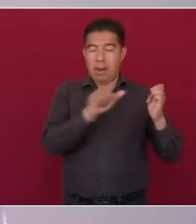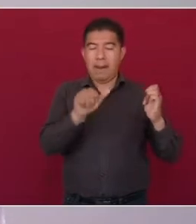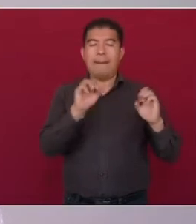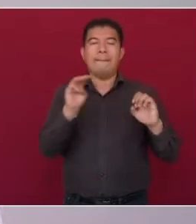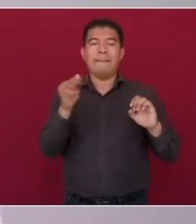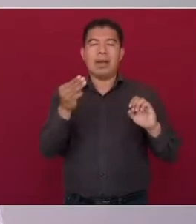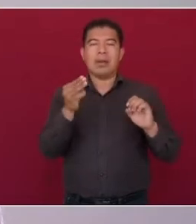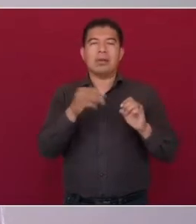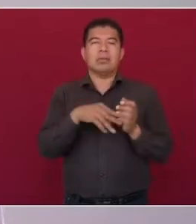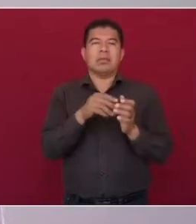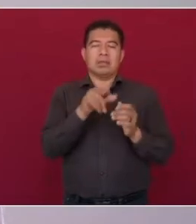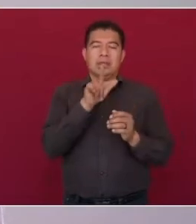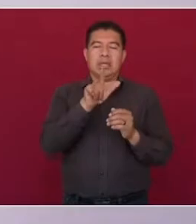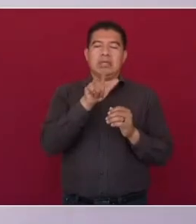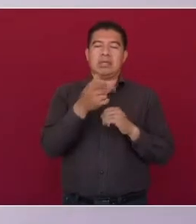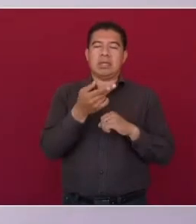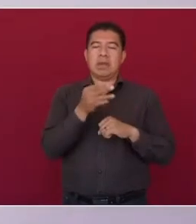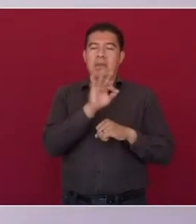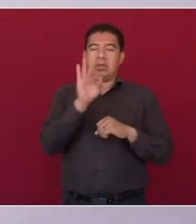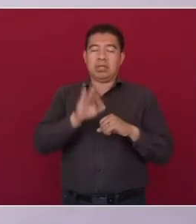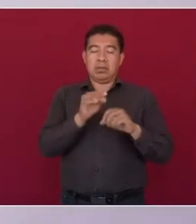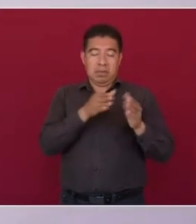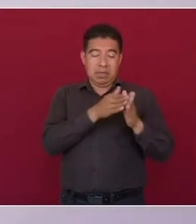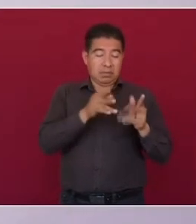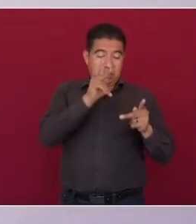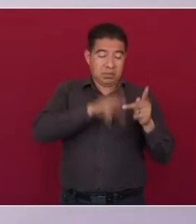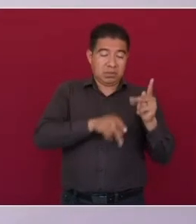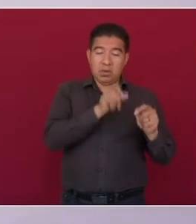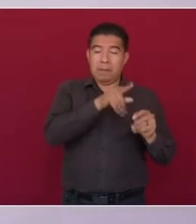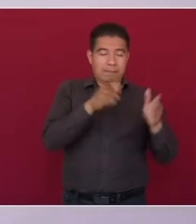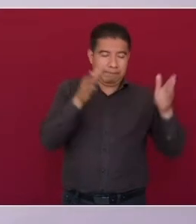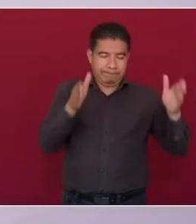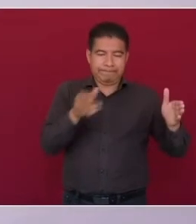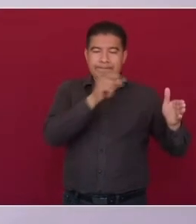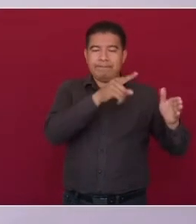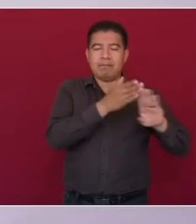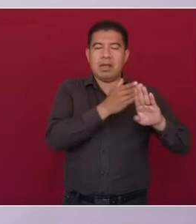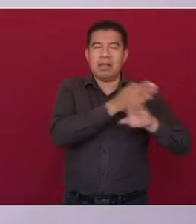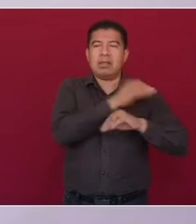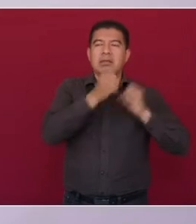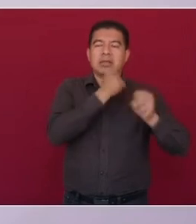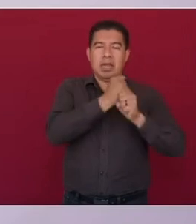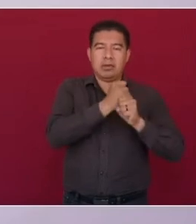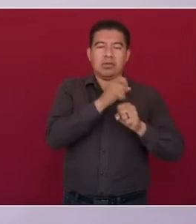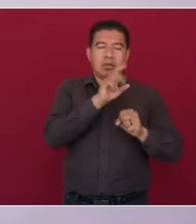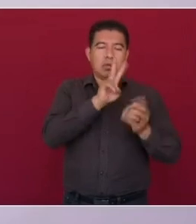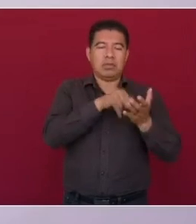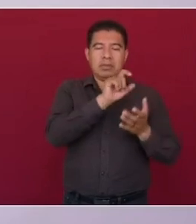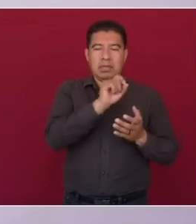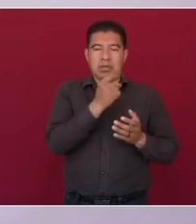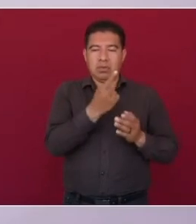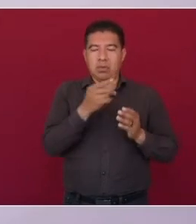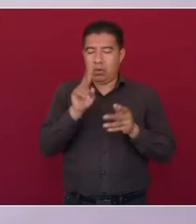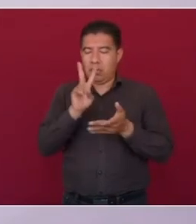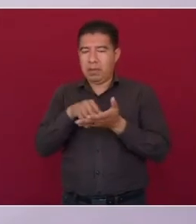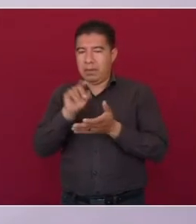en 17% con respecto al mismo periodo del año pasado, lo cual puede